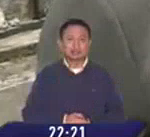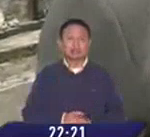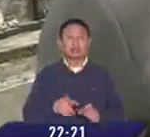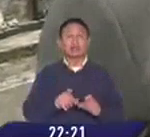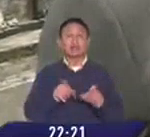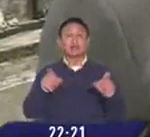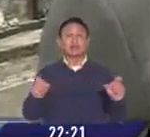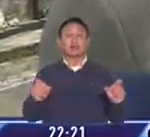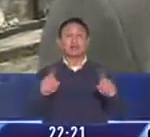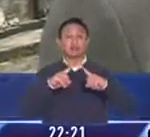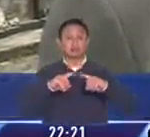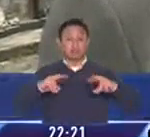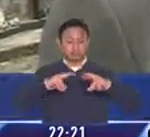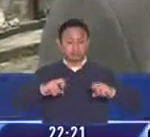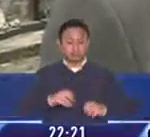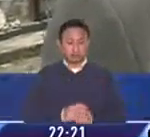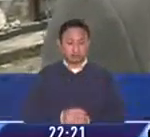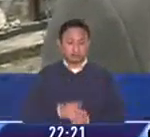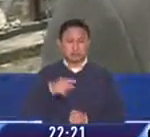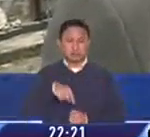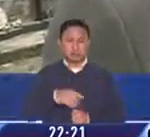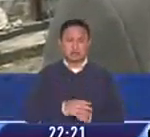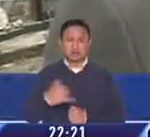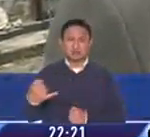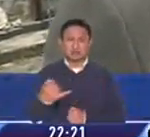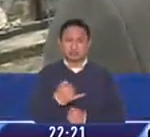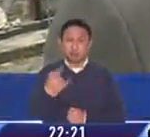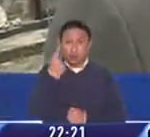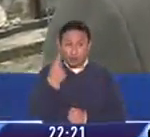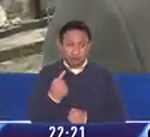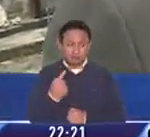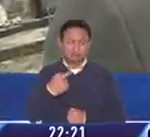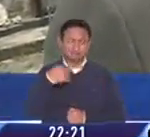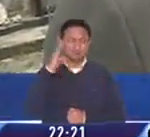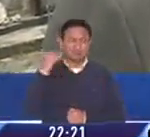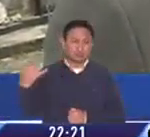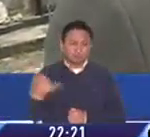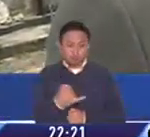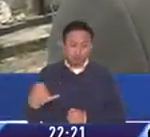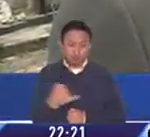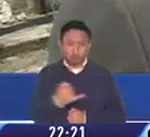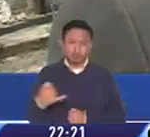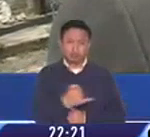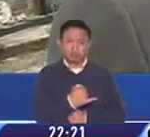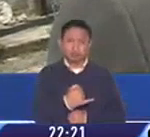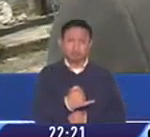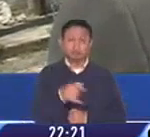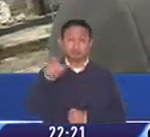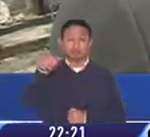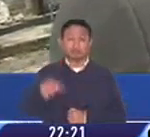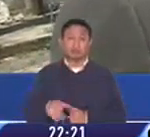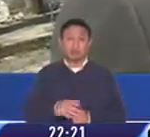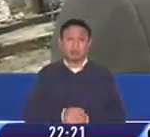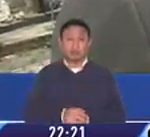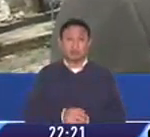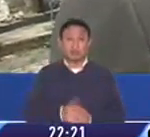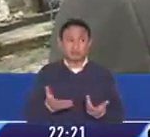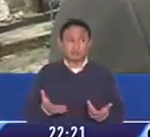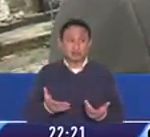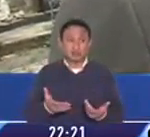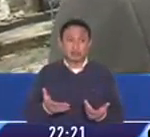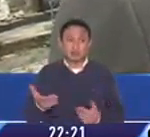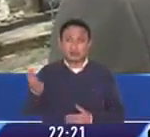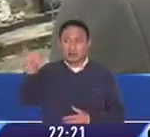ginecológico determina que existían múltiples violaciones, no una, sino múltiples violaciones de este señor. Creo que es